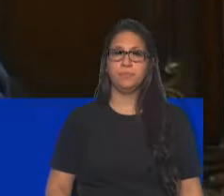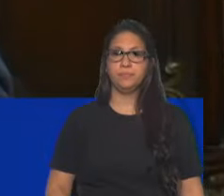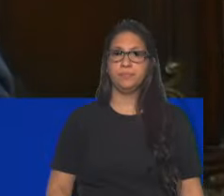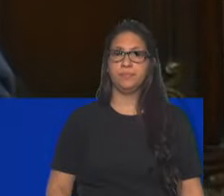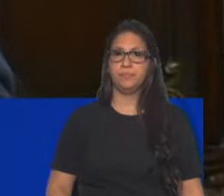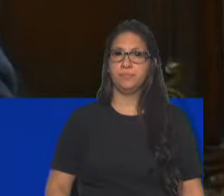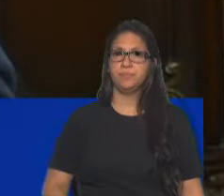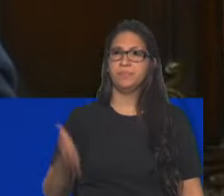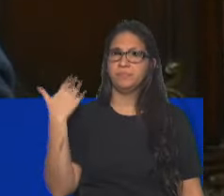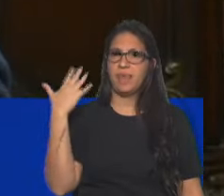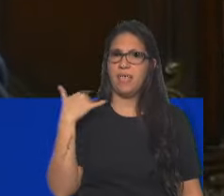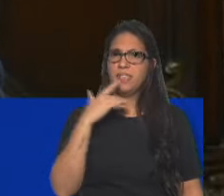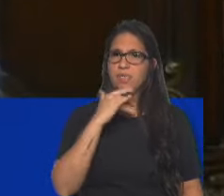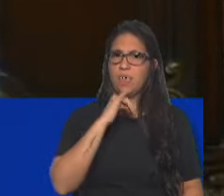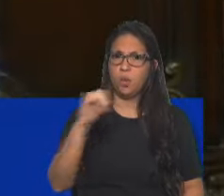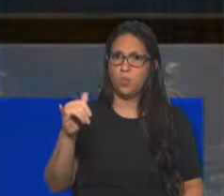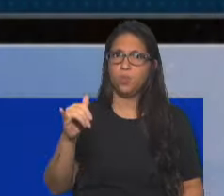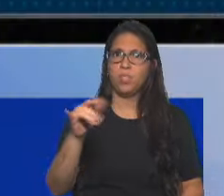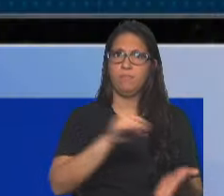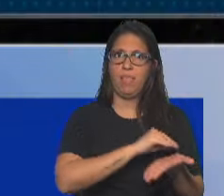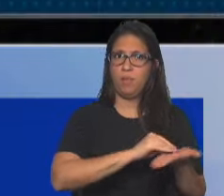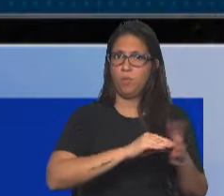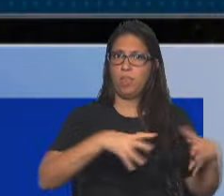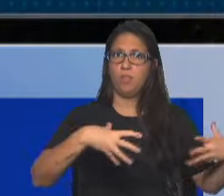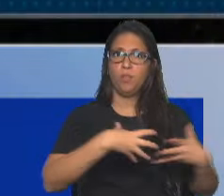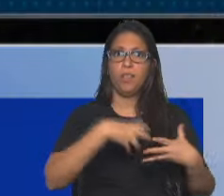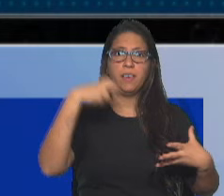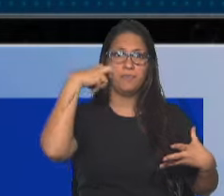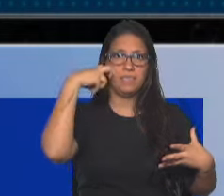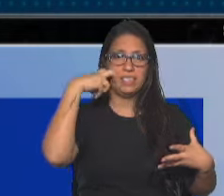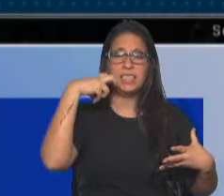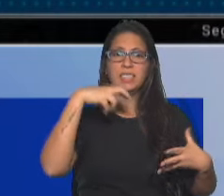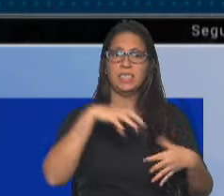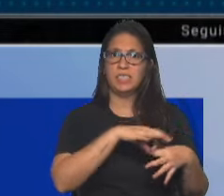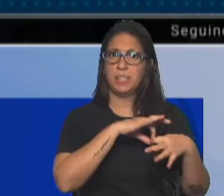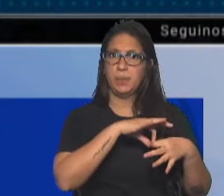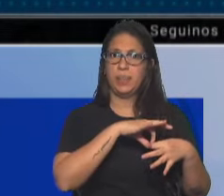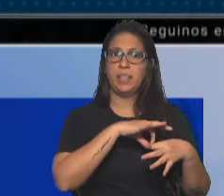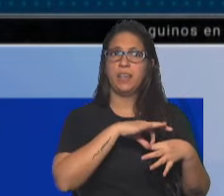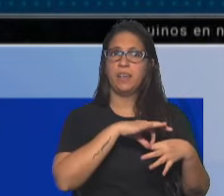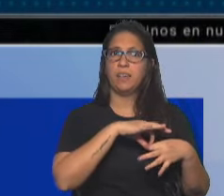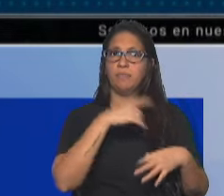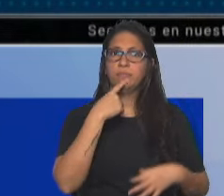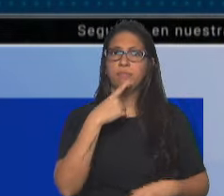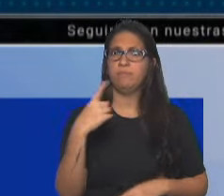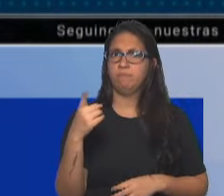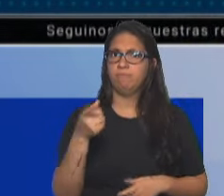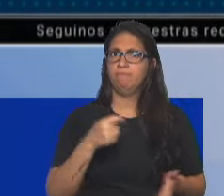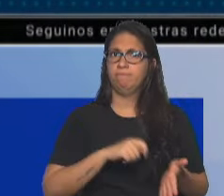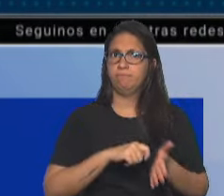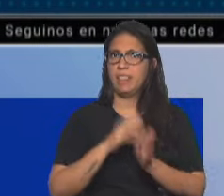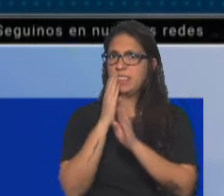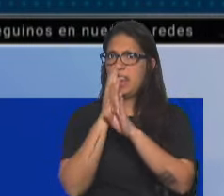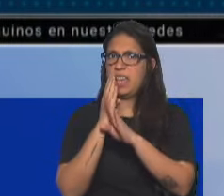Luego de recibir denuncias por parte de diputados de la coalición cívica, que hay agentes de inteligencia que estuvieron presionando